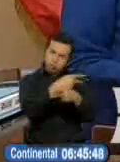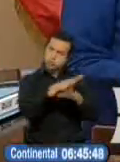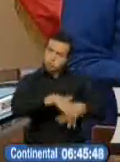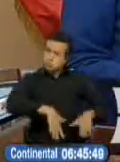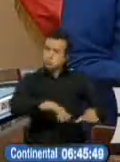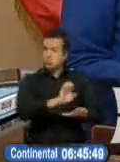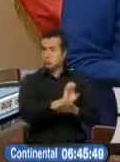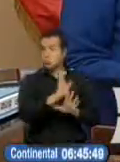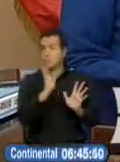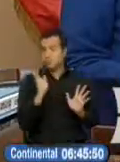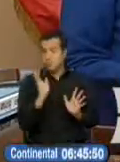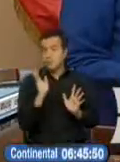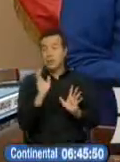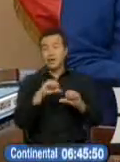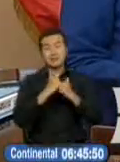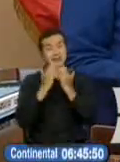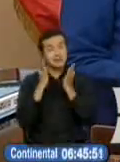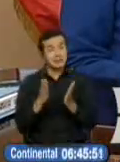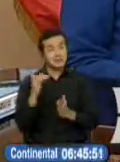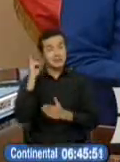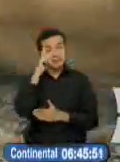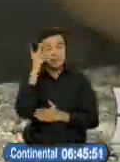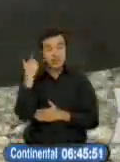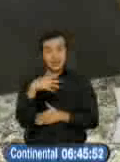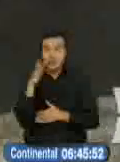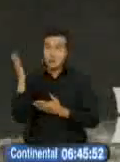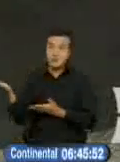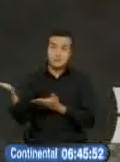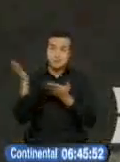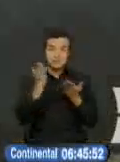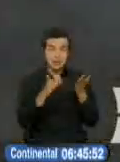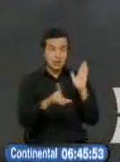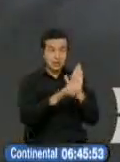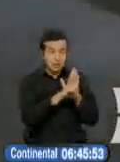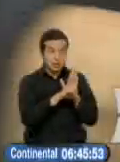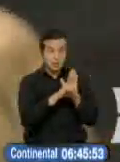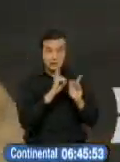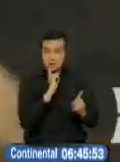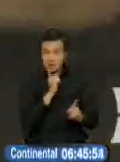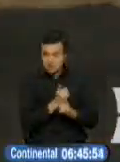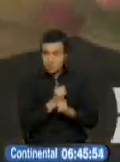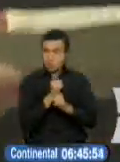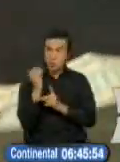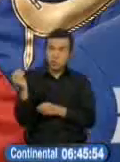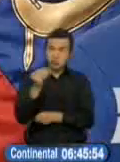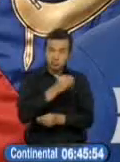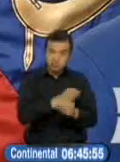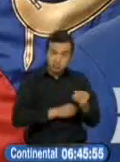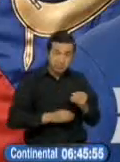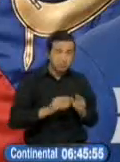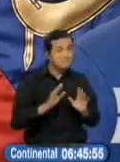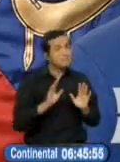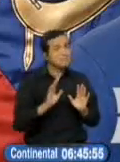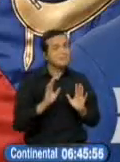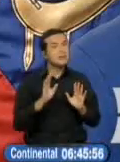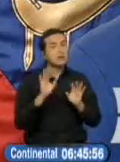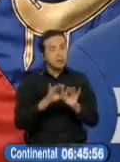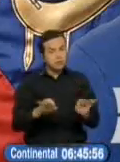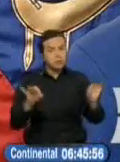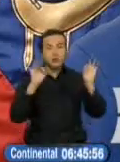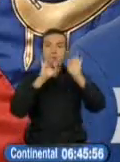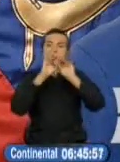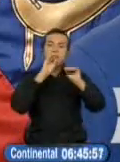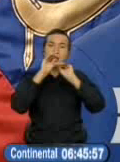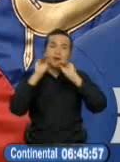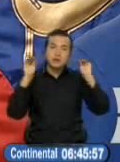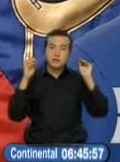Lo complicado a criterio del legislador será que una vez que esté determinada la normativa se cumpla con este retorno de recursos. Lo importante, y esto es lo fundamental